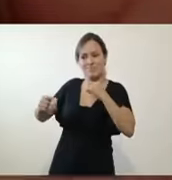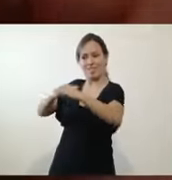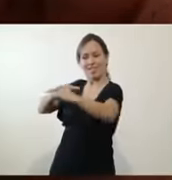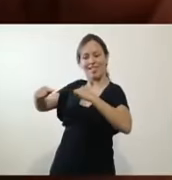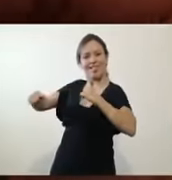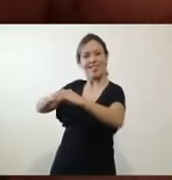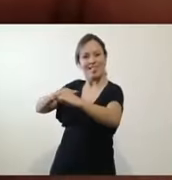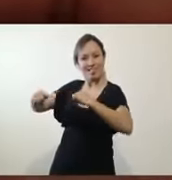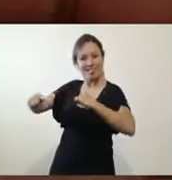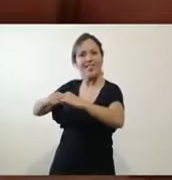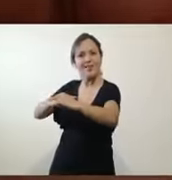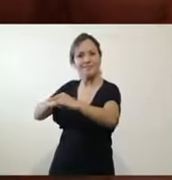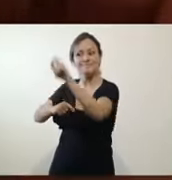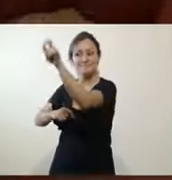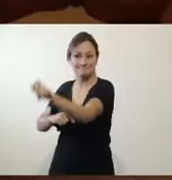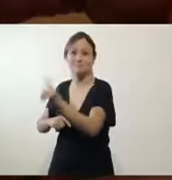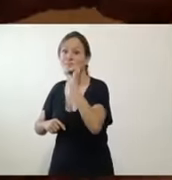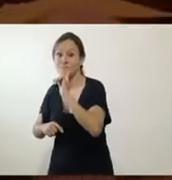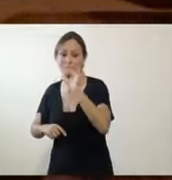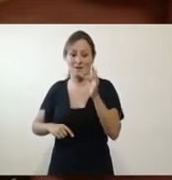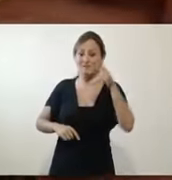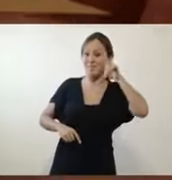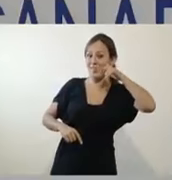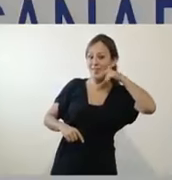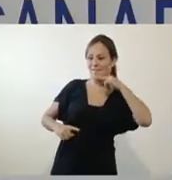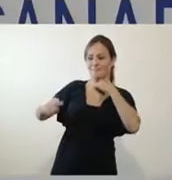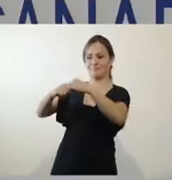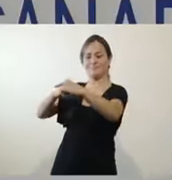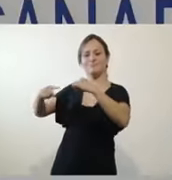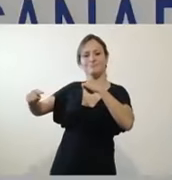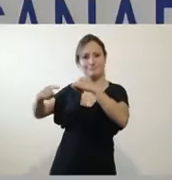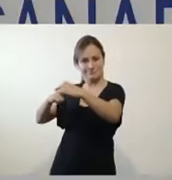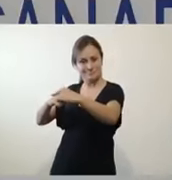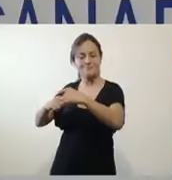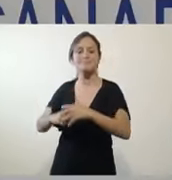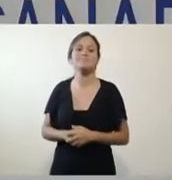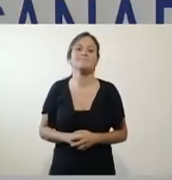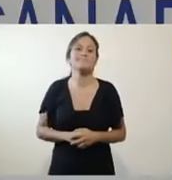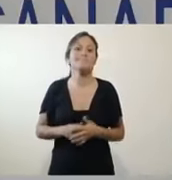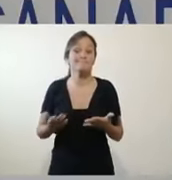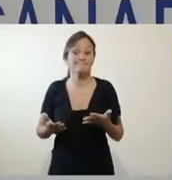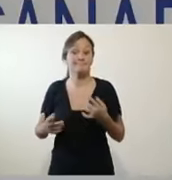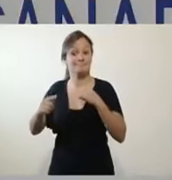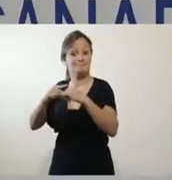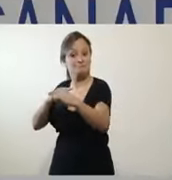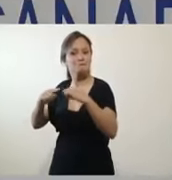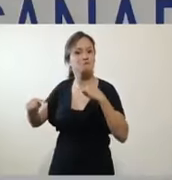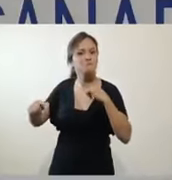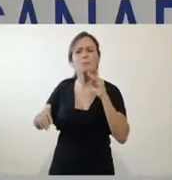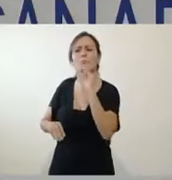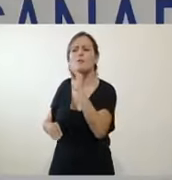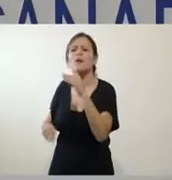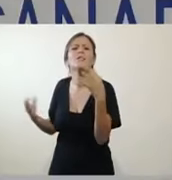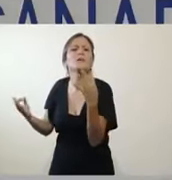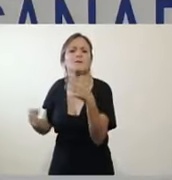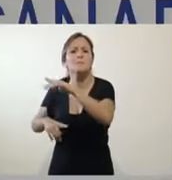diálogo entre el operador del servicio de emergencias y la persona sorda, en la cual le preguntan o le interrogan sobre lo que